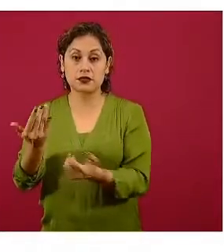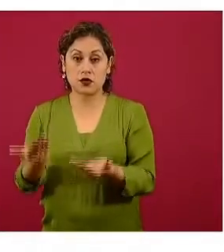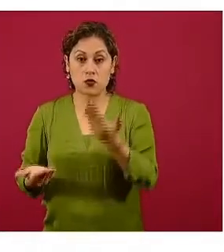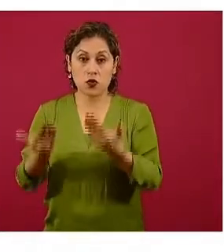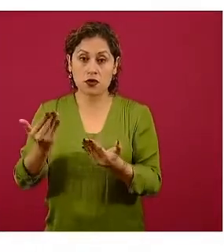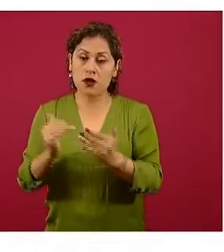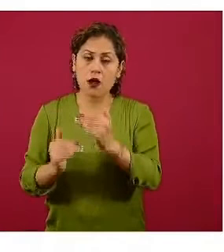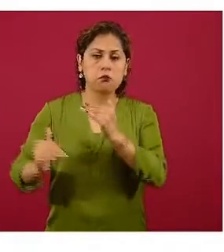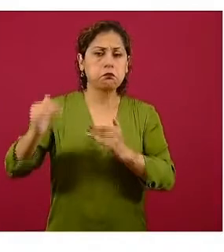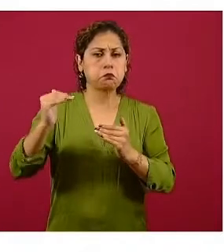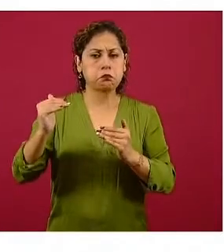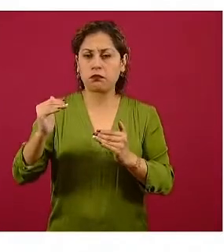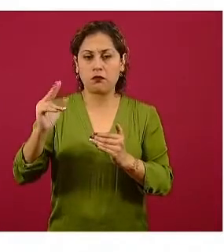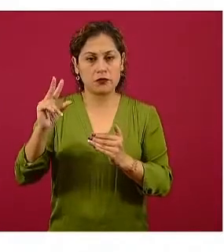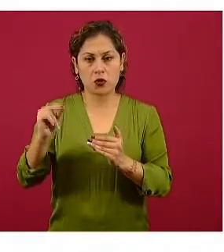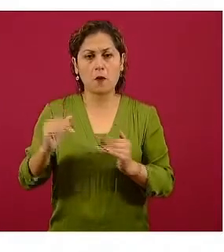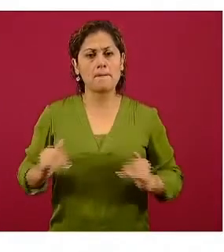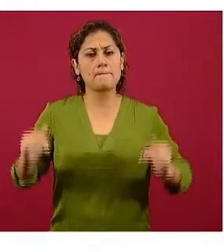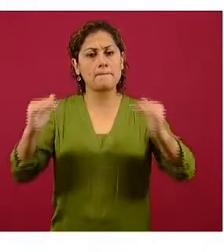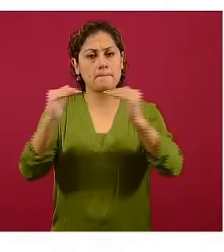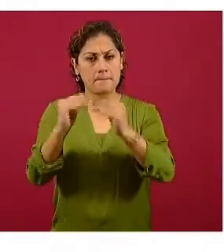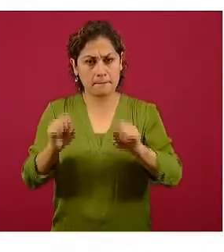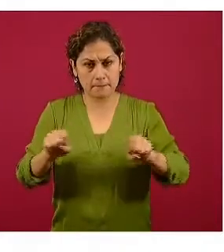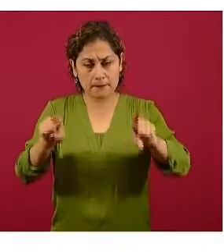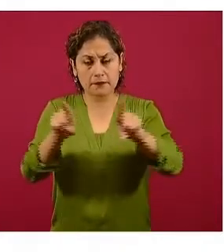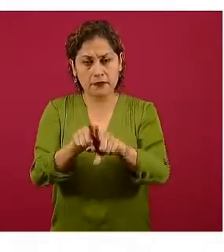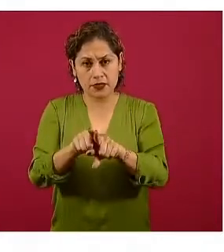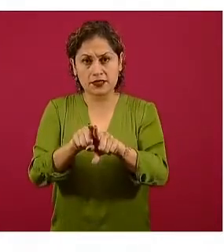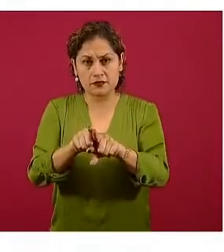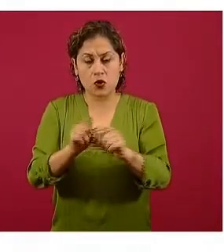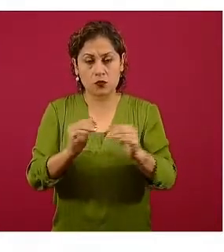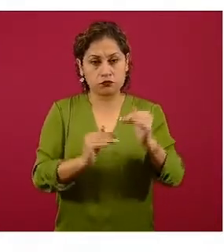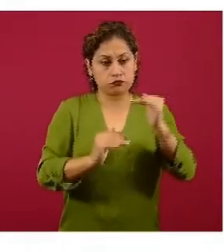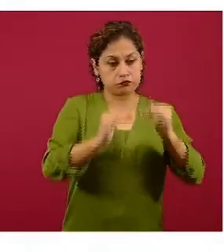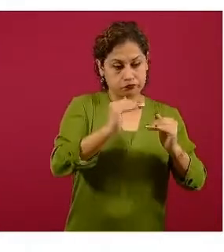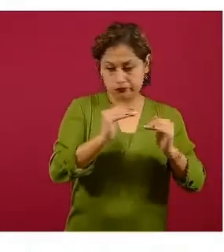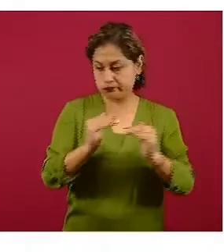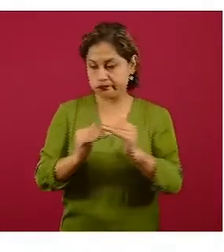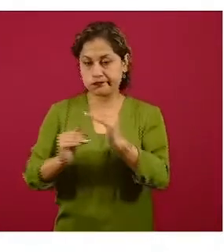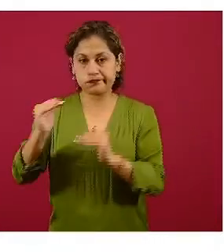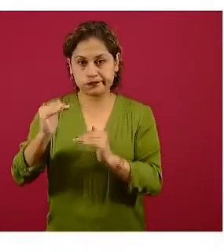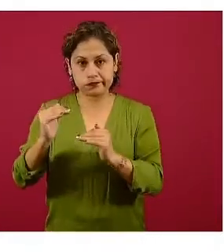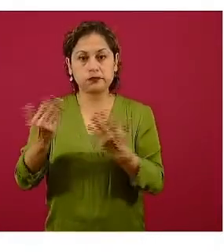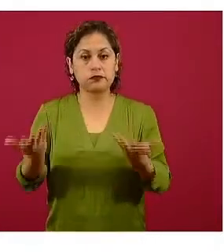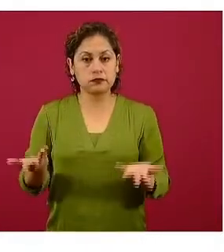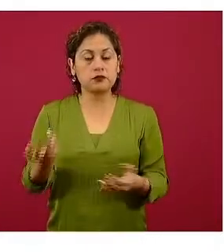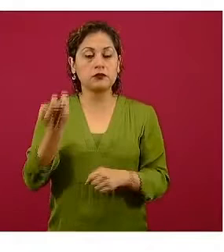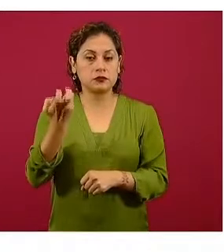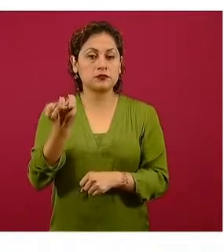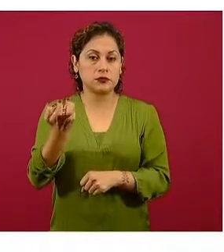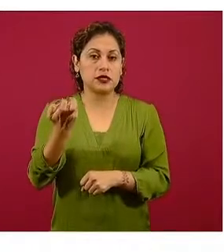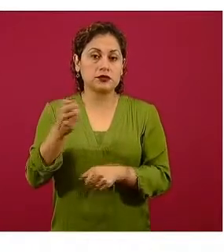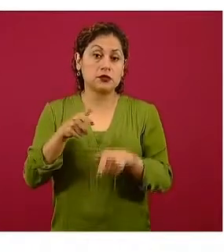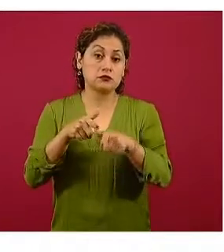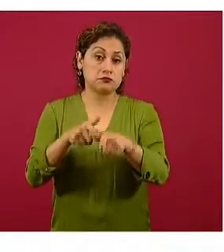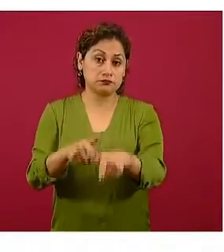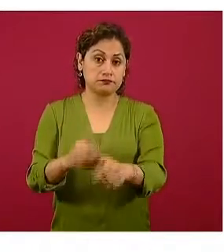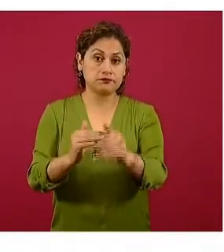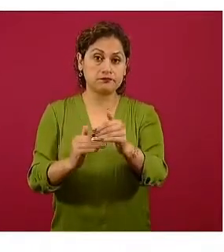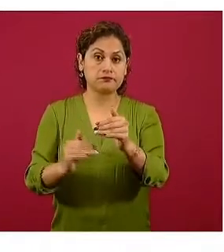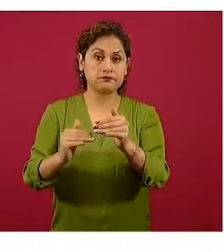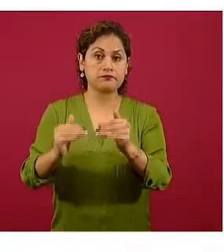mayor, fue similar al que habíamos observado en esa semana anterior, es decir, se mantiene en un crecimiento de